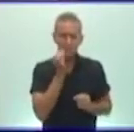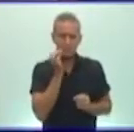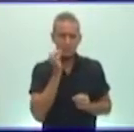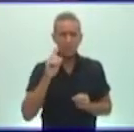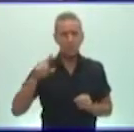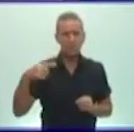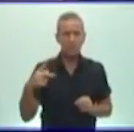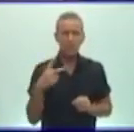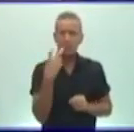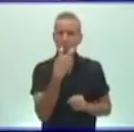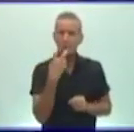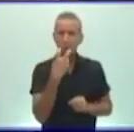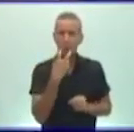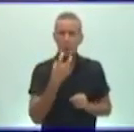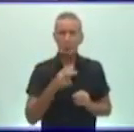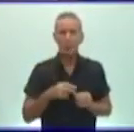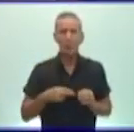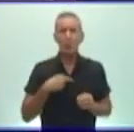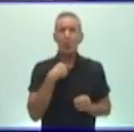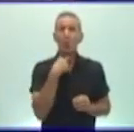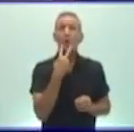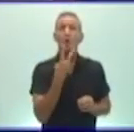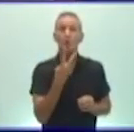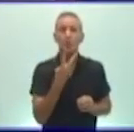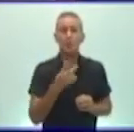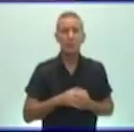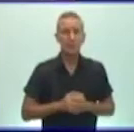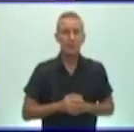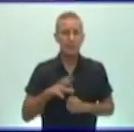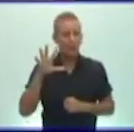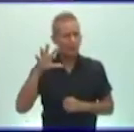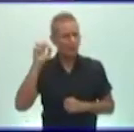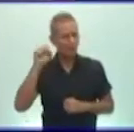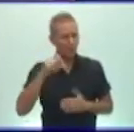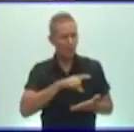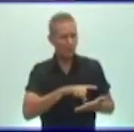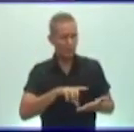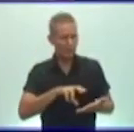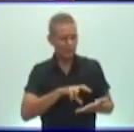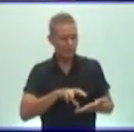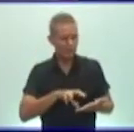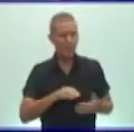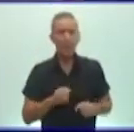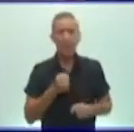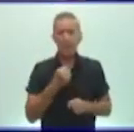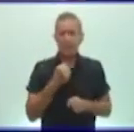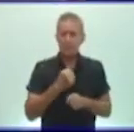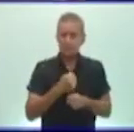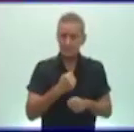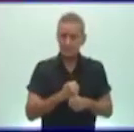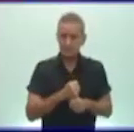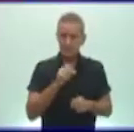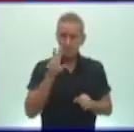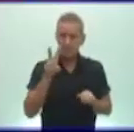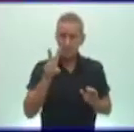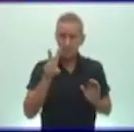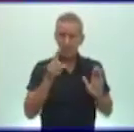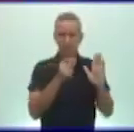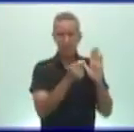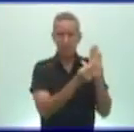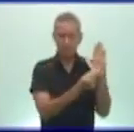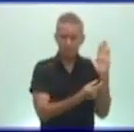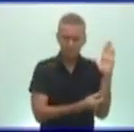Pero recuerden que para garantizar la comprensión del texto es importante trabajar con el vocabulario.